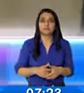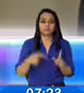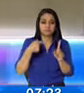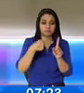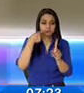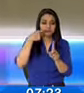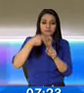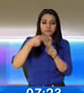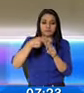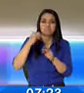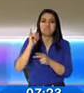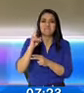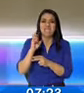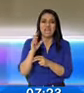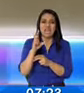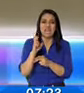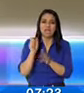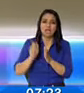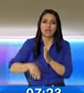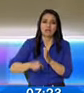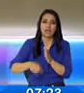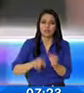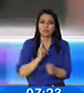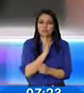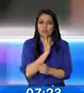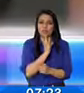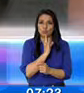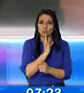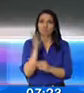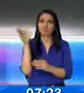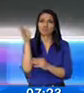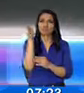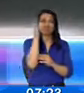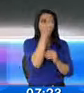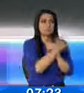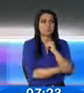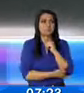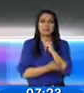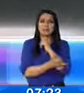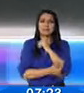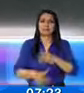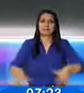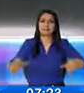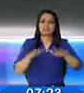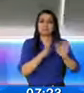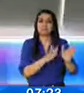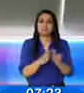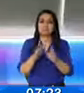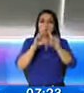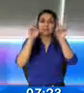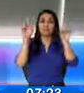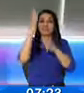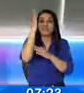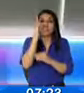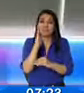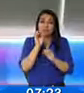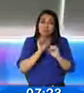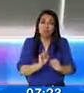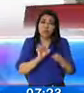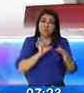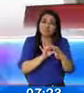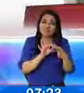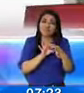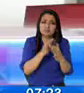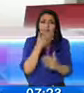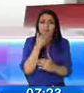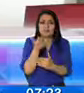es el abogado estadounidense que impulsa en varios países la aplicación de un plan de conformidad de la empresa Odebrecht para tratar de lavar su